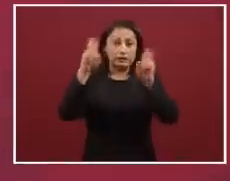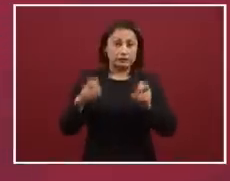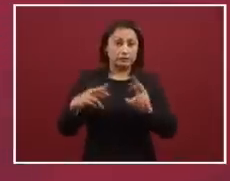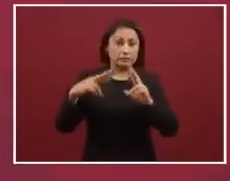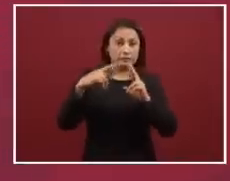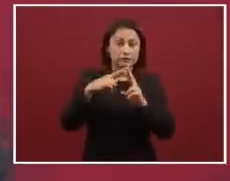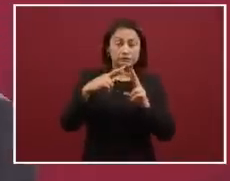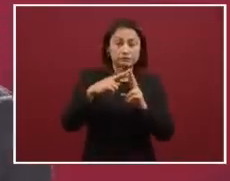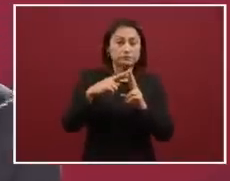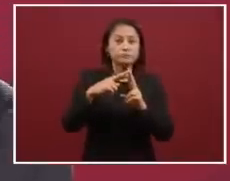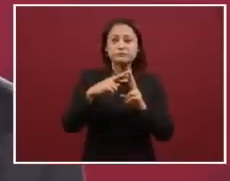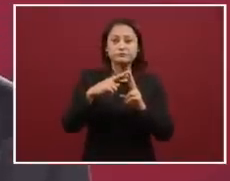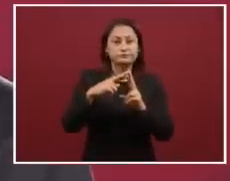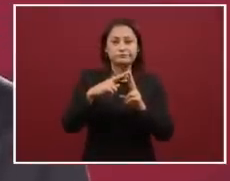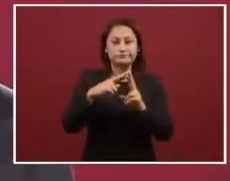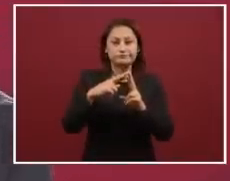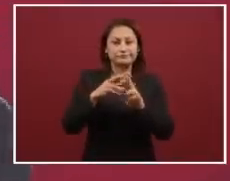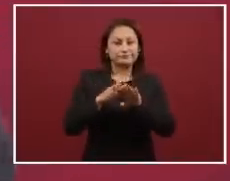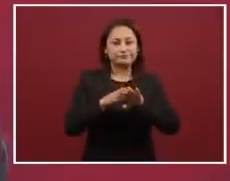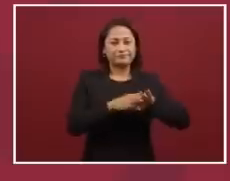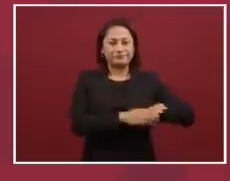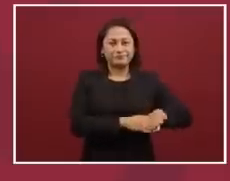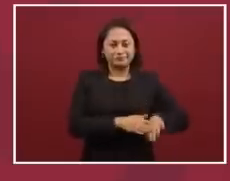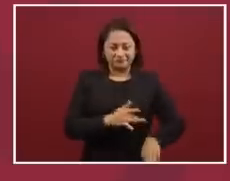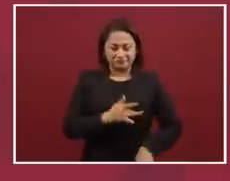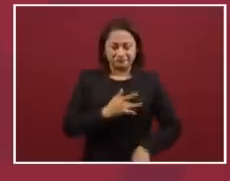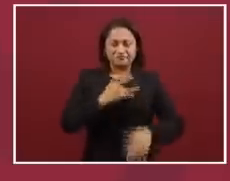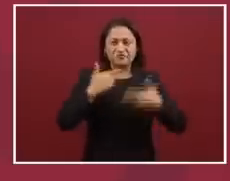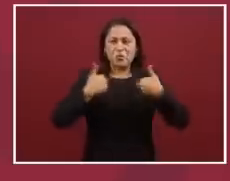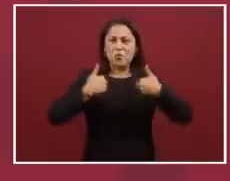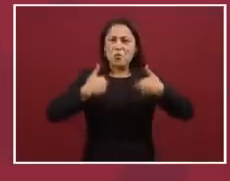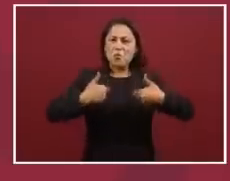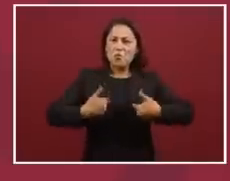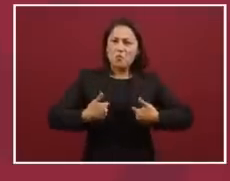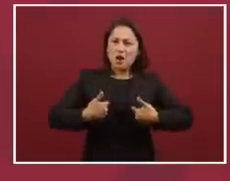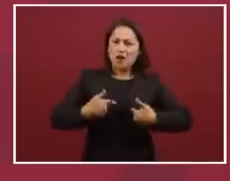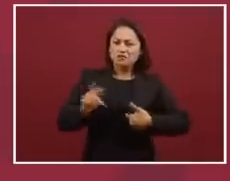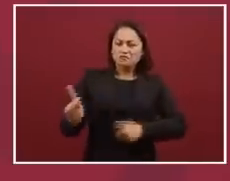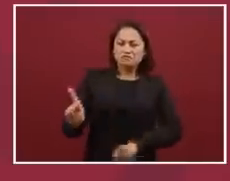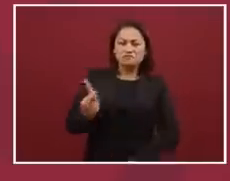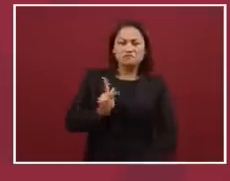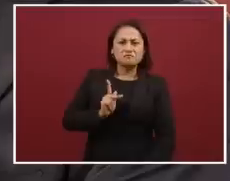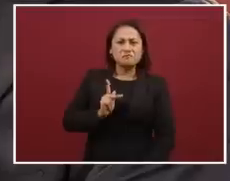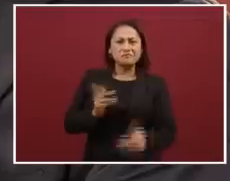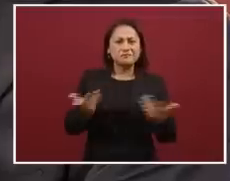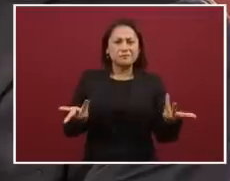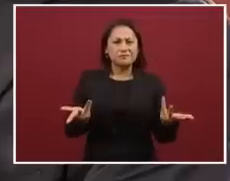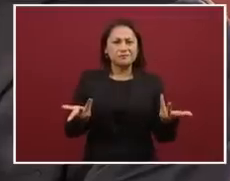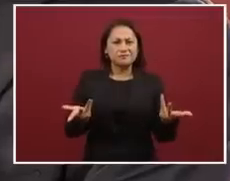ver con lo humano, que no puede ser ajeno a nadie.